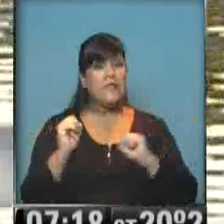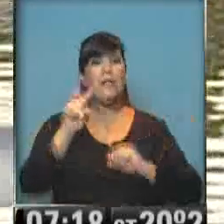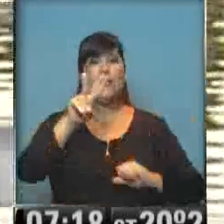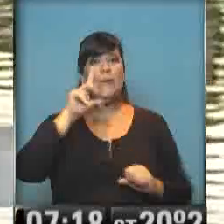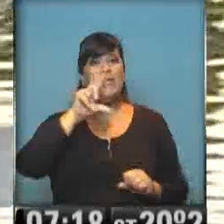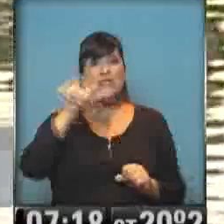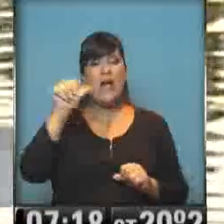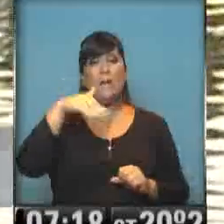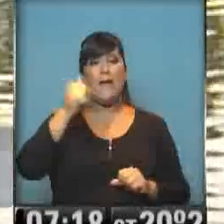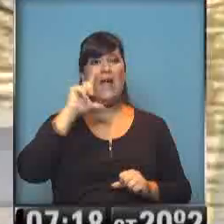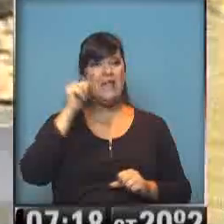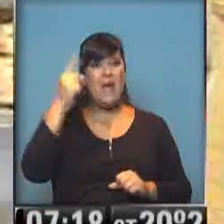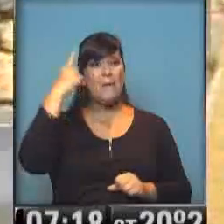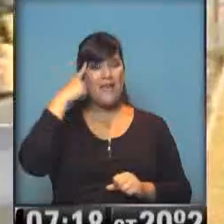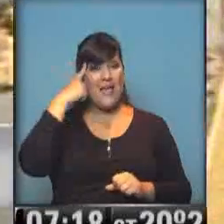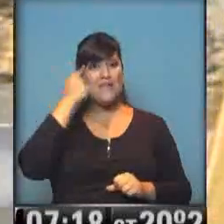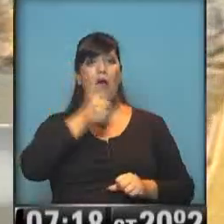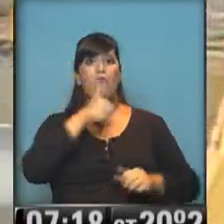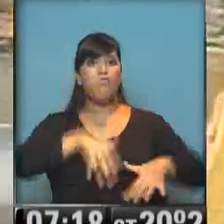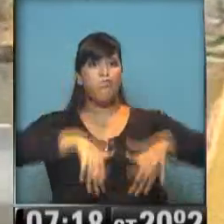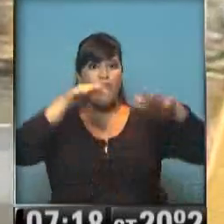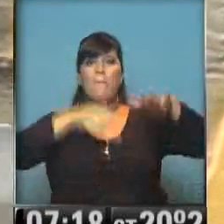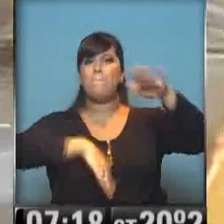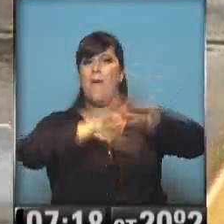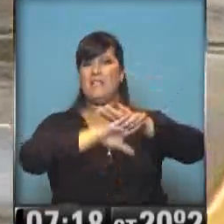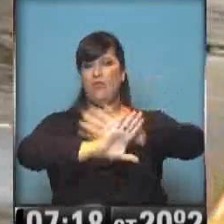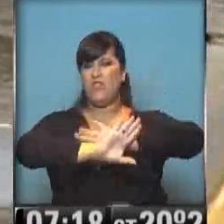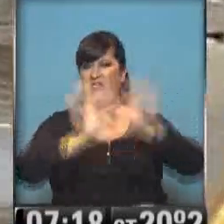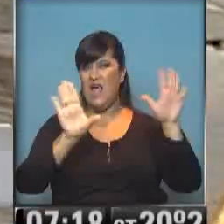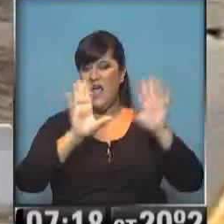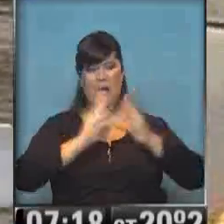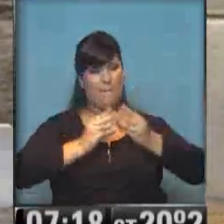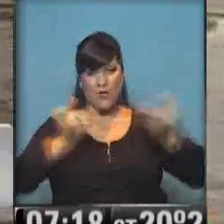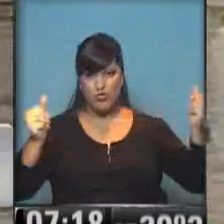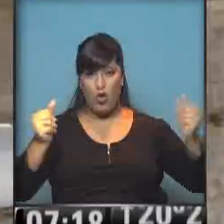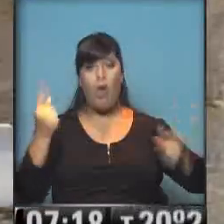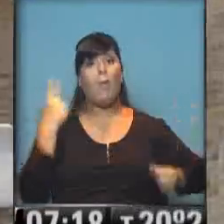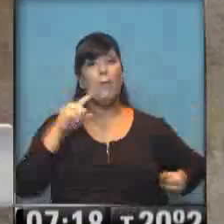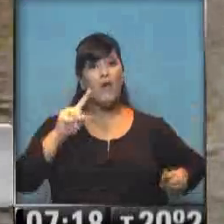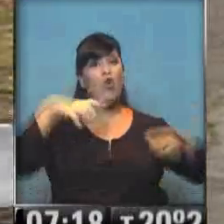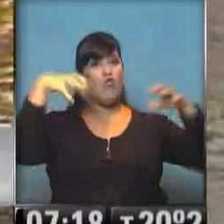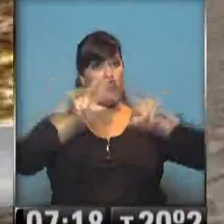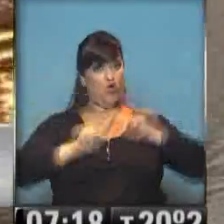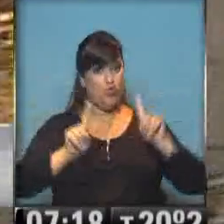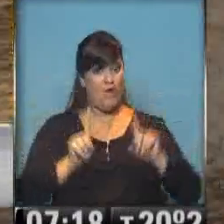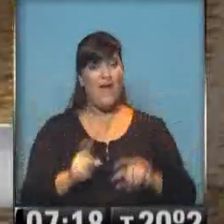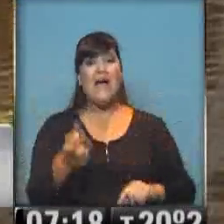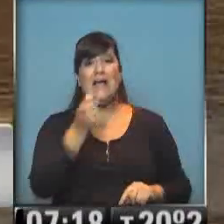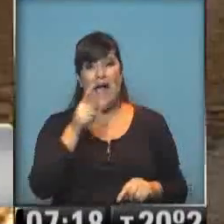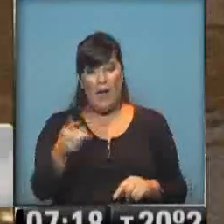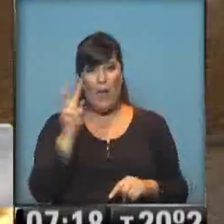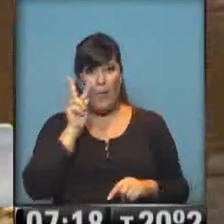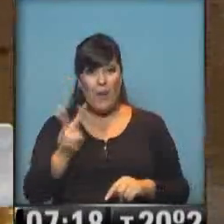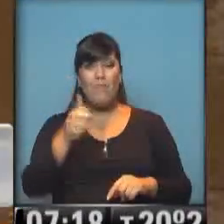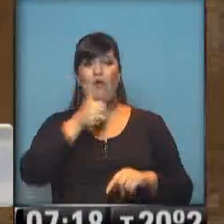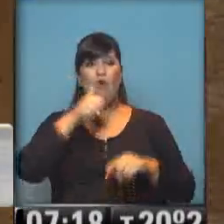supone que el pico de la crecida ya llegó. Ya llegó y ya pasó. Esto siempre y cuando no llueva. El agua que estamos viendo